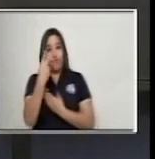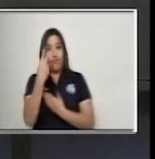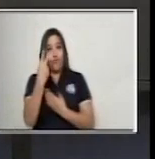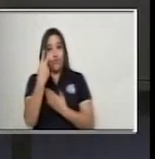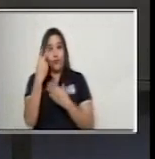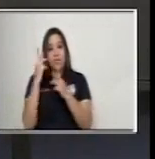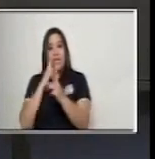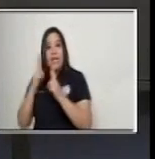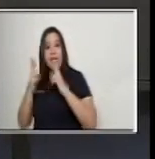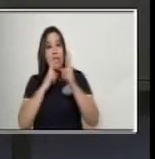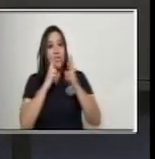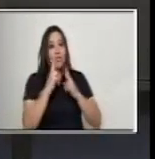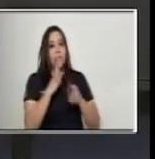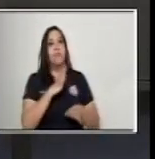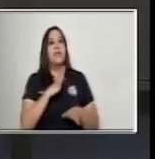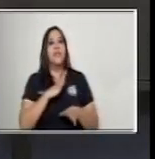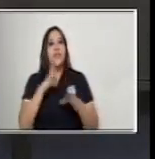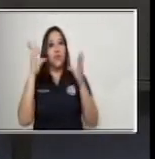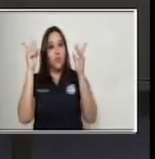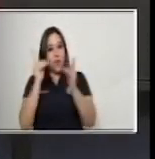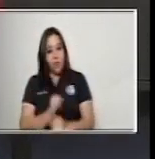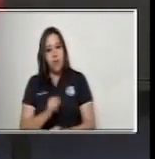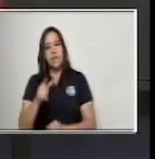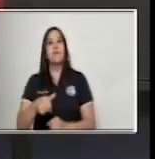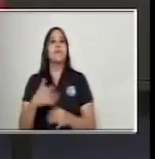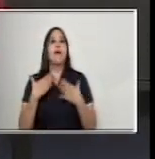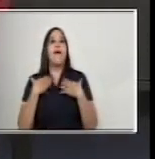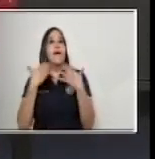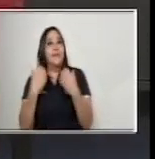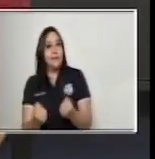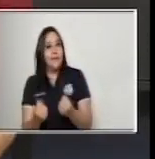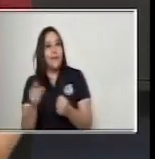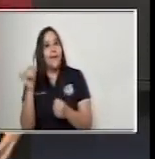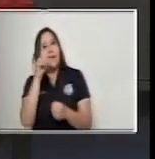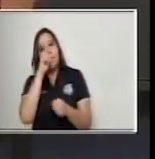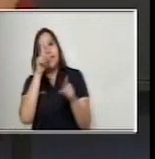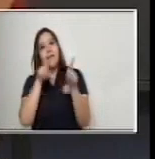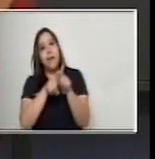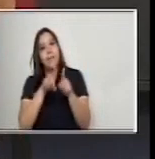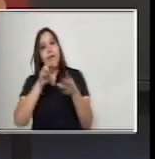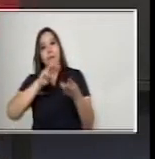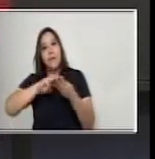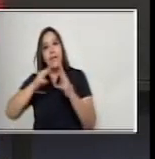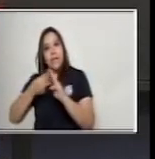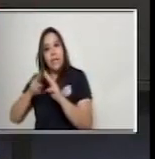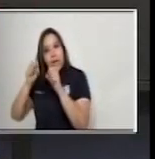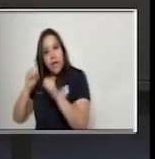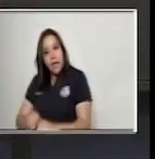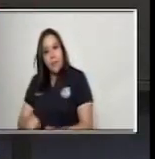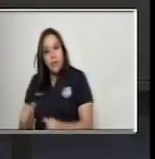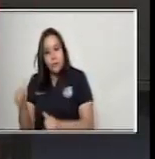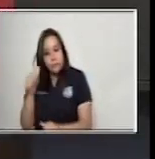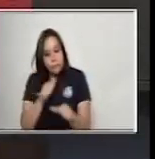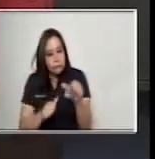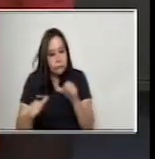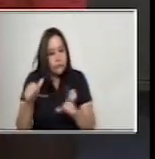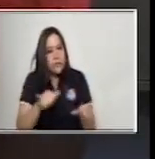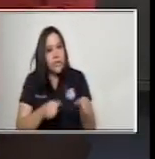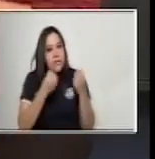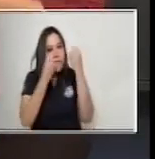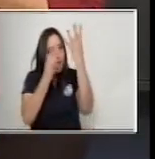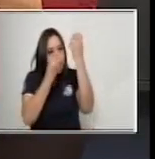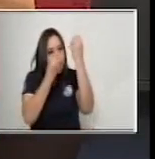una dieta sana, y también lo que aprendimos en matemática, que nos ayuda a analizar un poco la información con